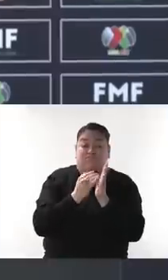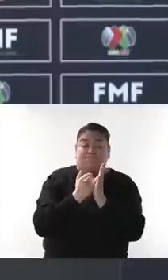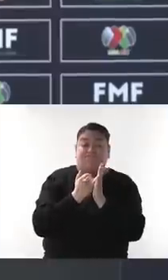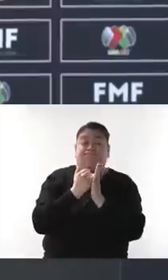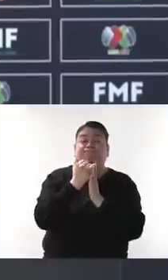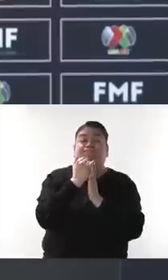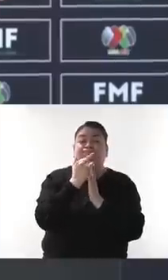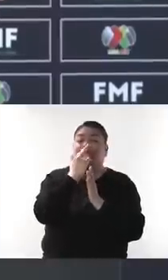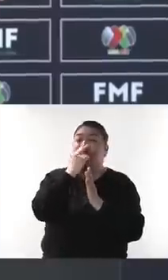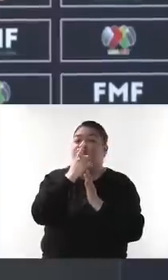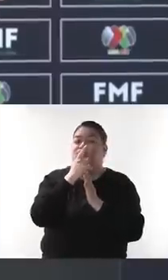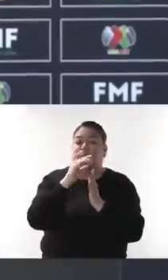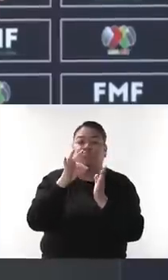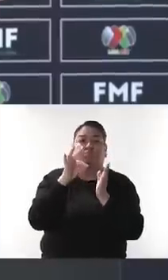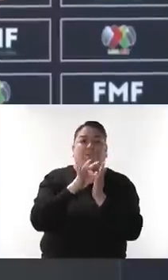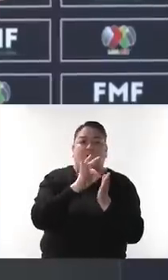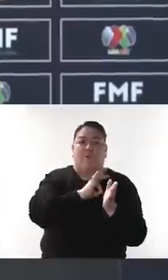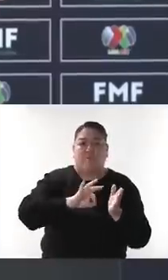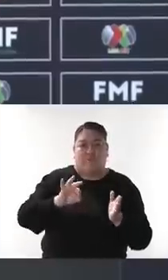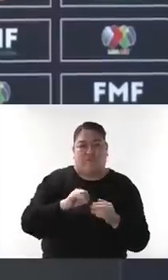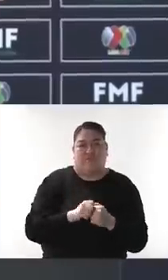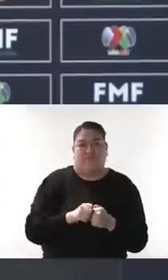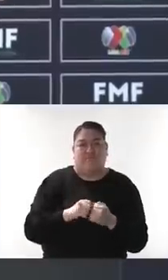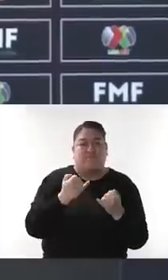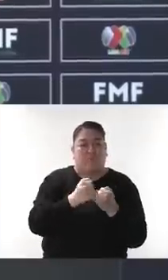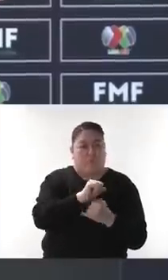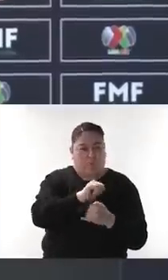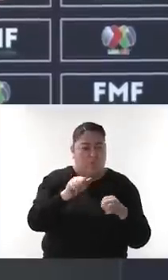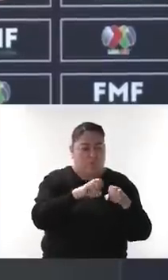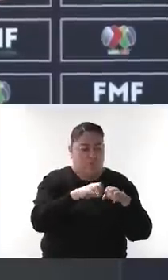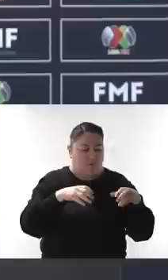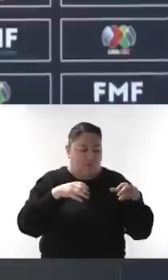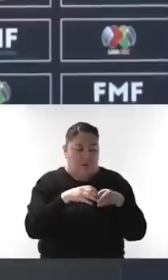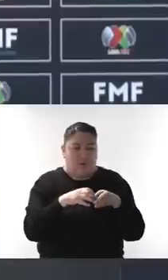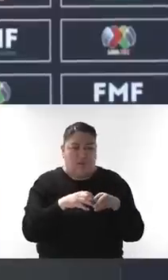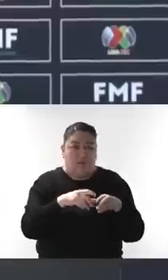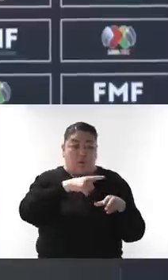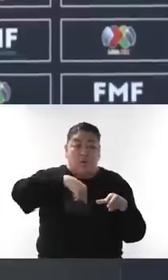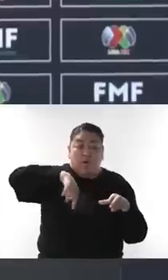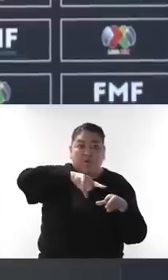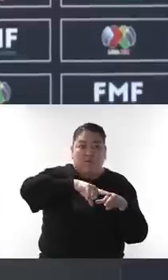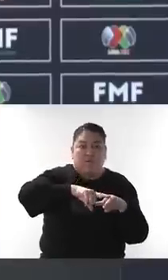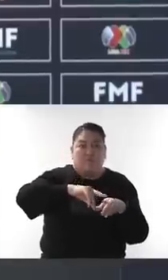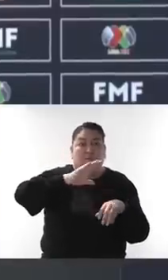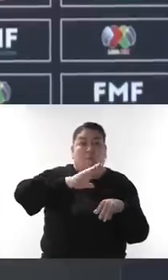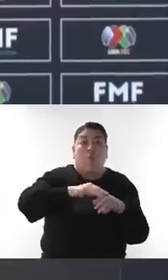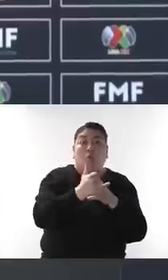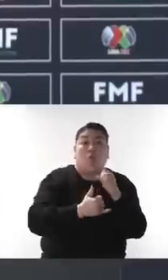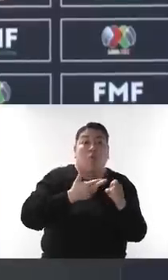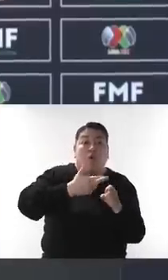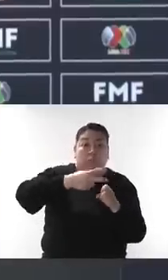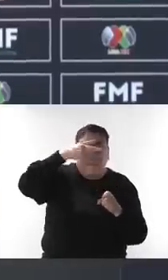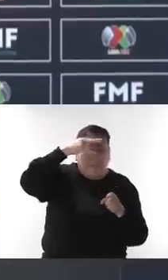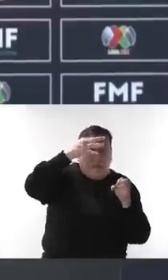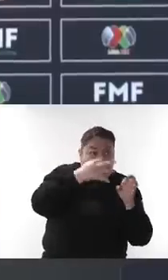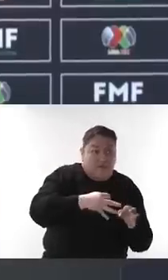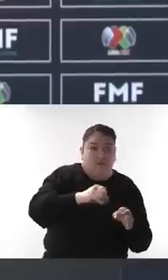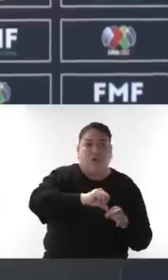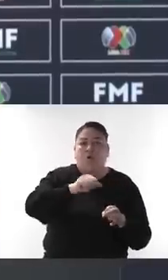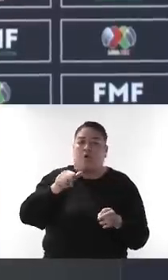año, para premiar a los equipos que alineen más mexicanos, que alineen más